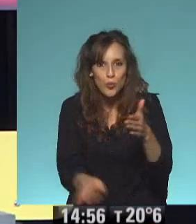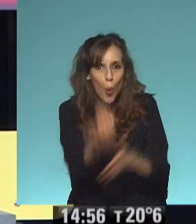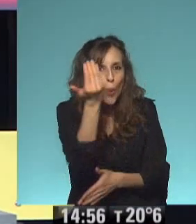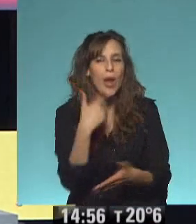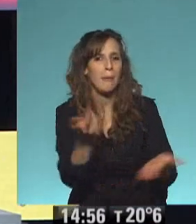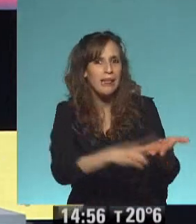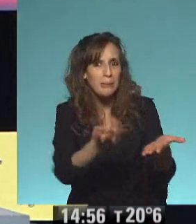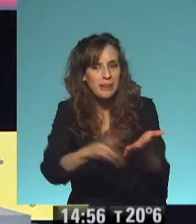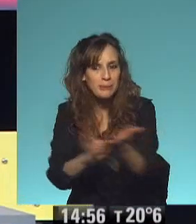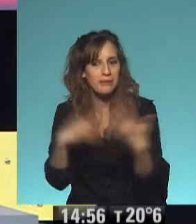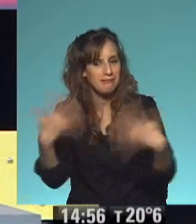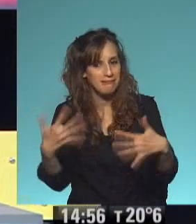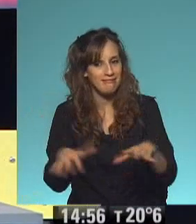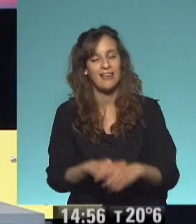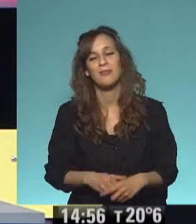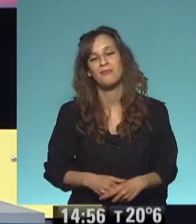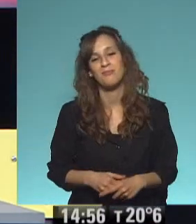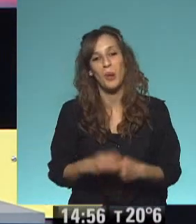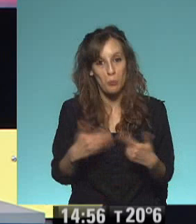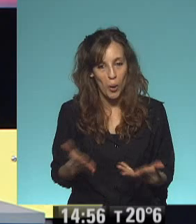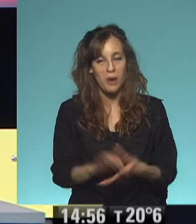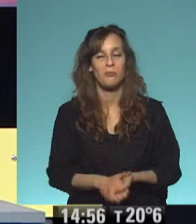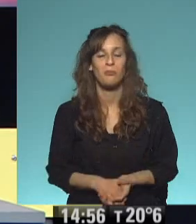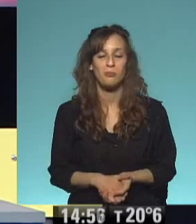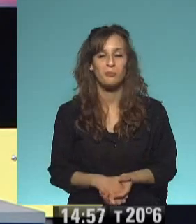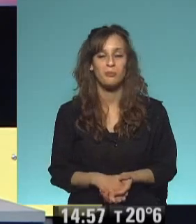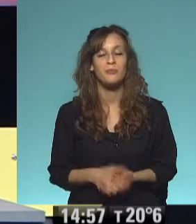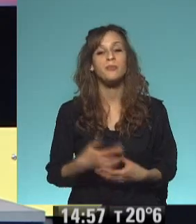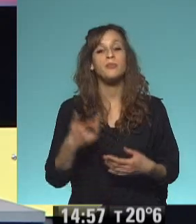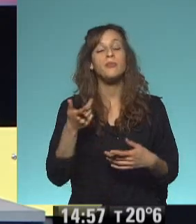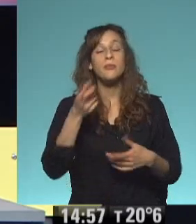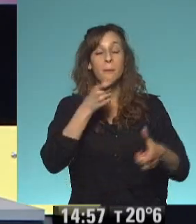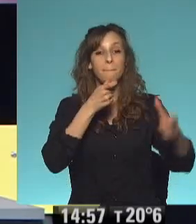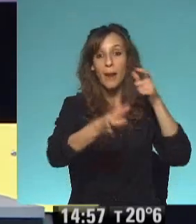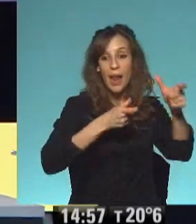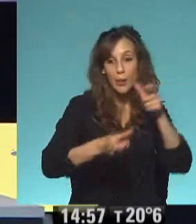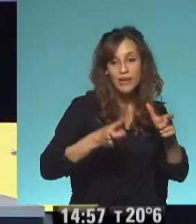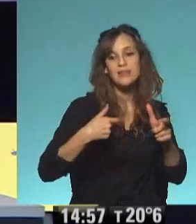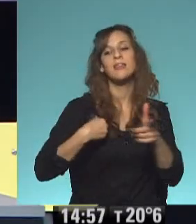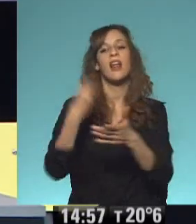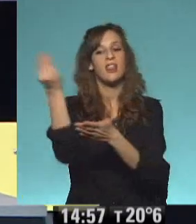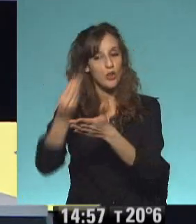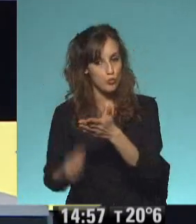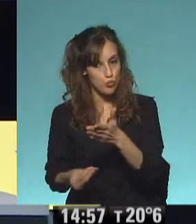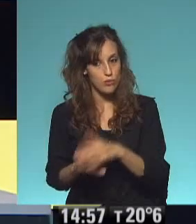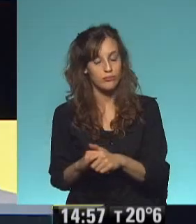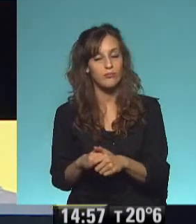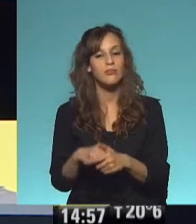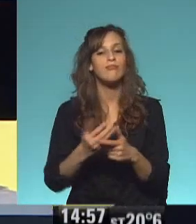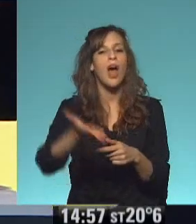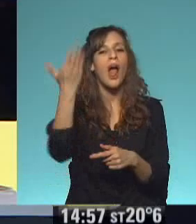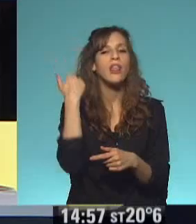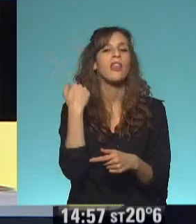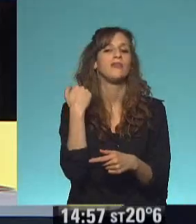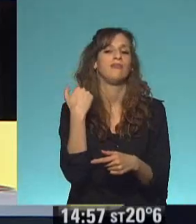te mato. Bueno. Bueno. Tenemos las palabras y los dibujos. La idea es, como ya hicimos en otras oportunidades, unir